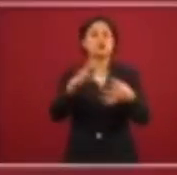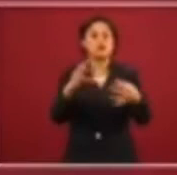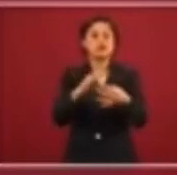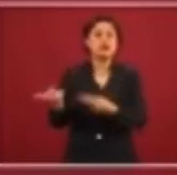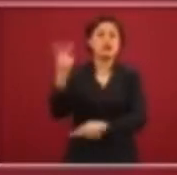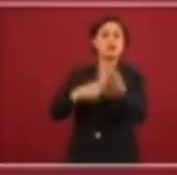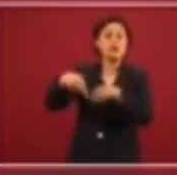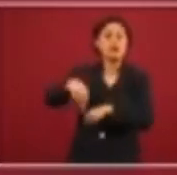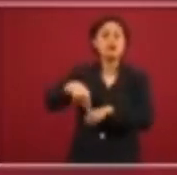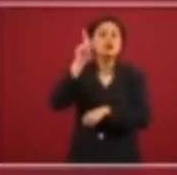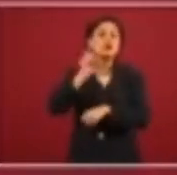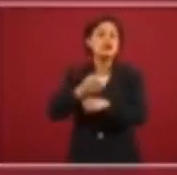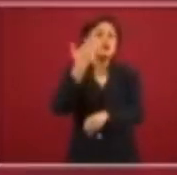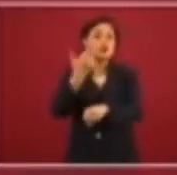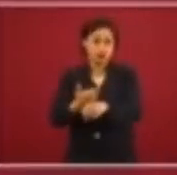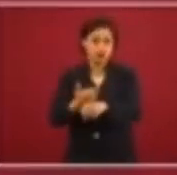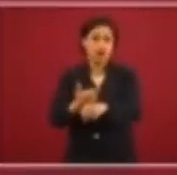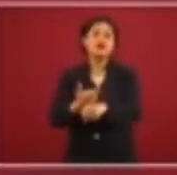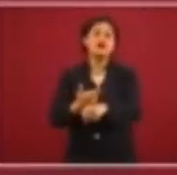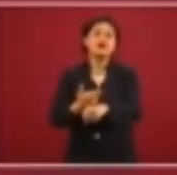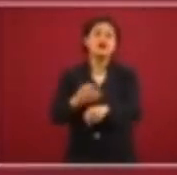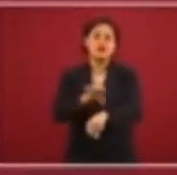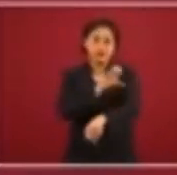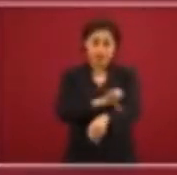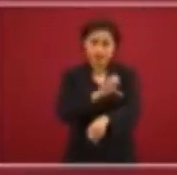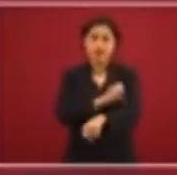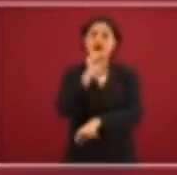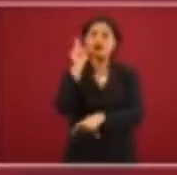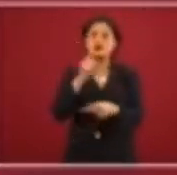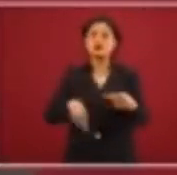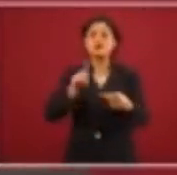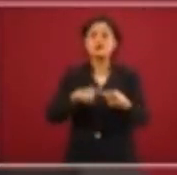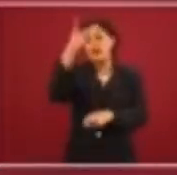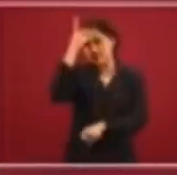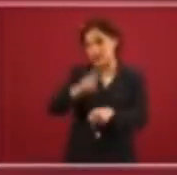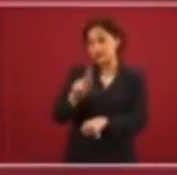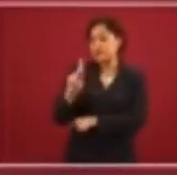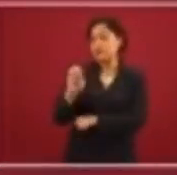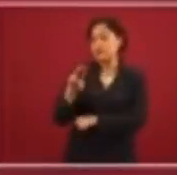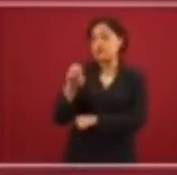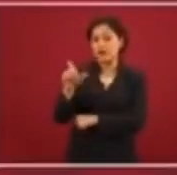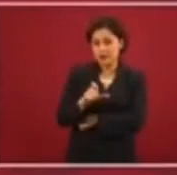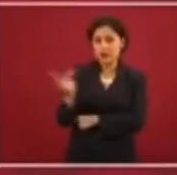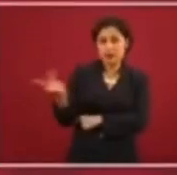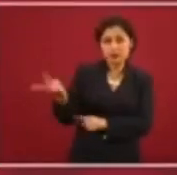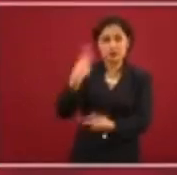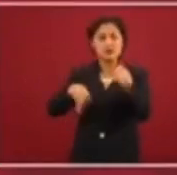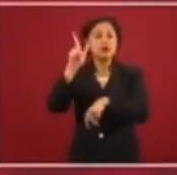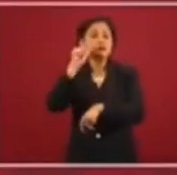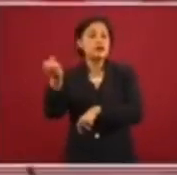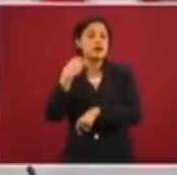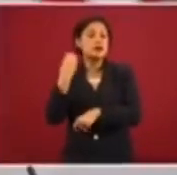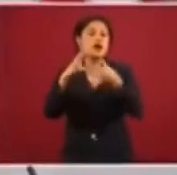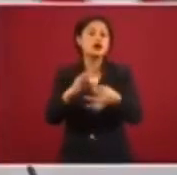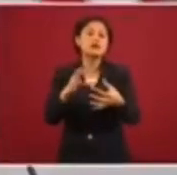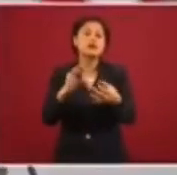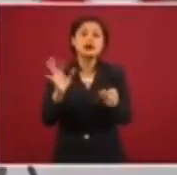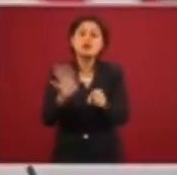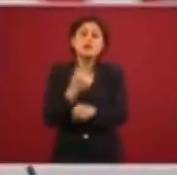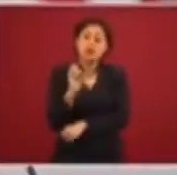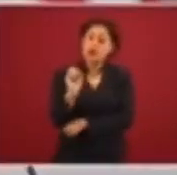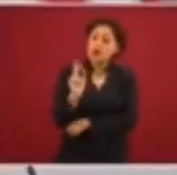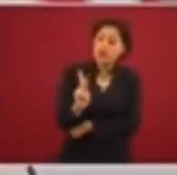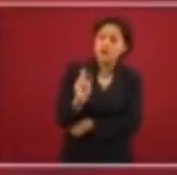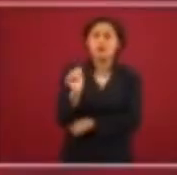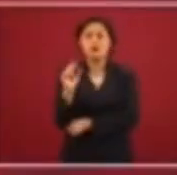la secretaria de Energía y viene el director de Pemex para explicarles por qué fue favorable a México el acuerdo de la OPEP